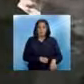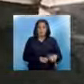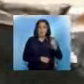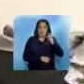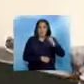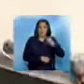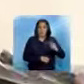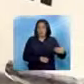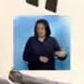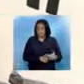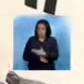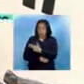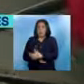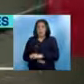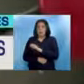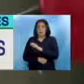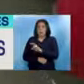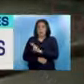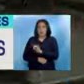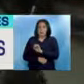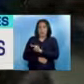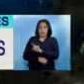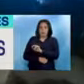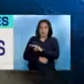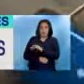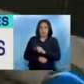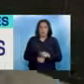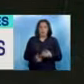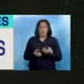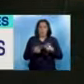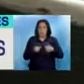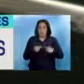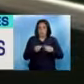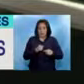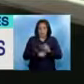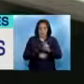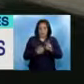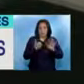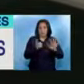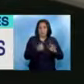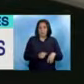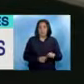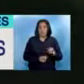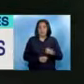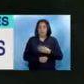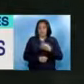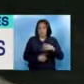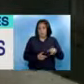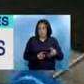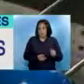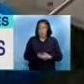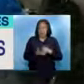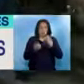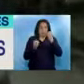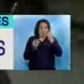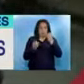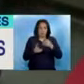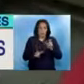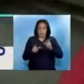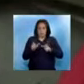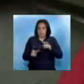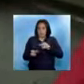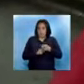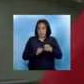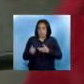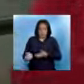Agustino Ventanilla. Pertenece a la empresa 26 de mayo y podemos informarles que todos los heridos han